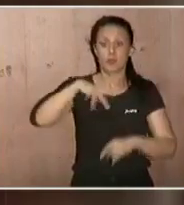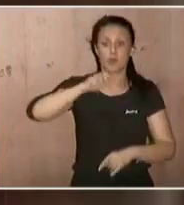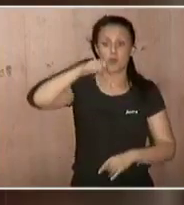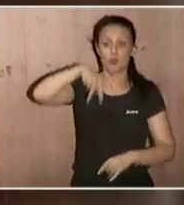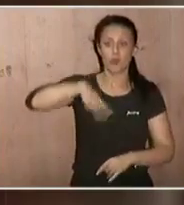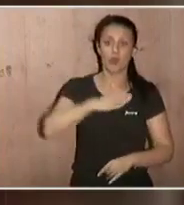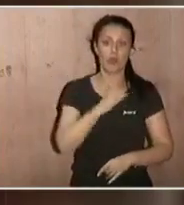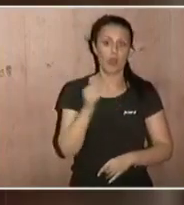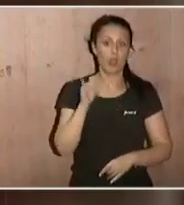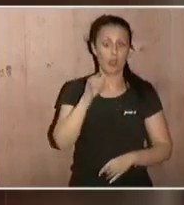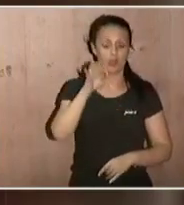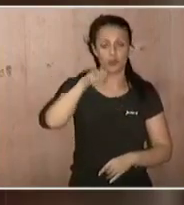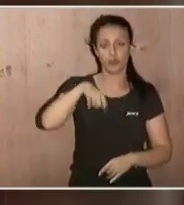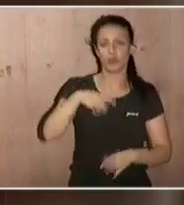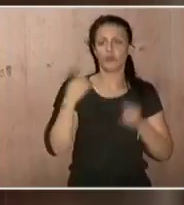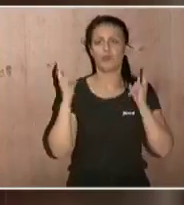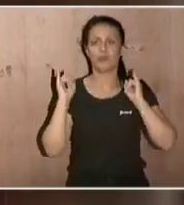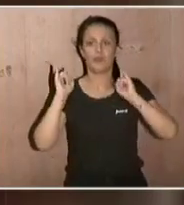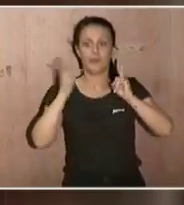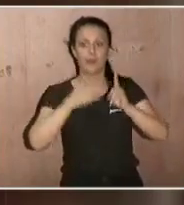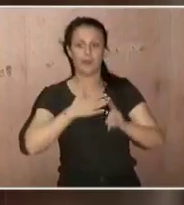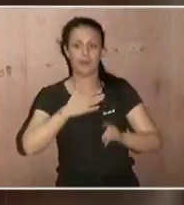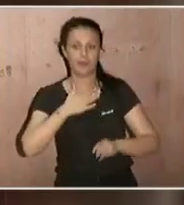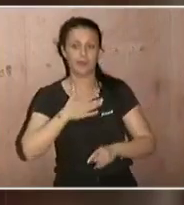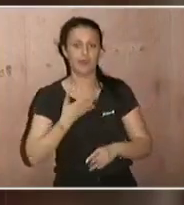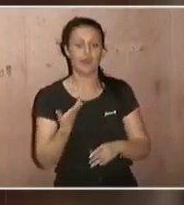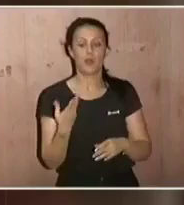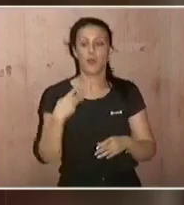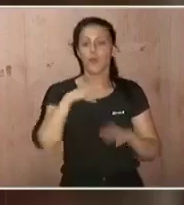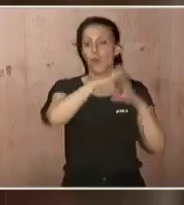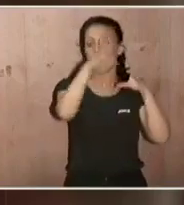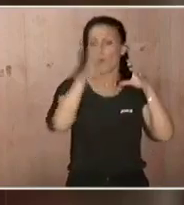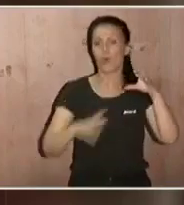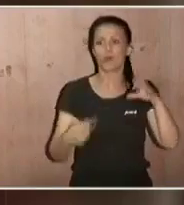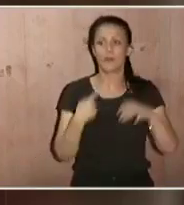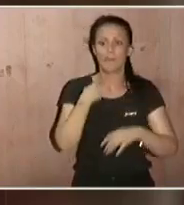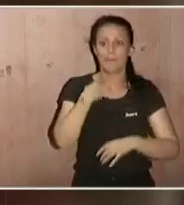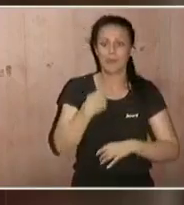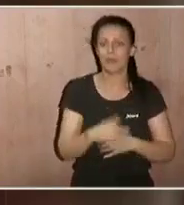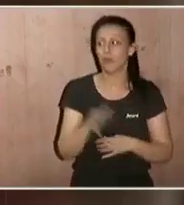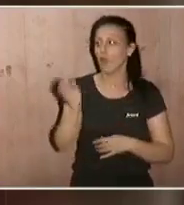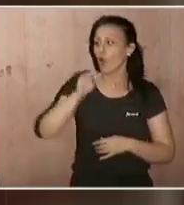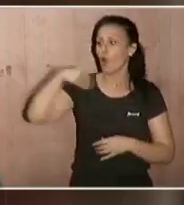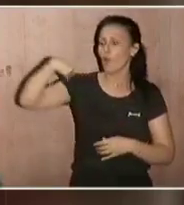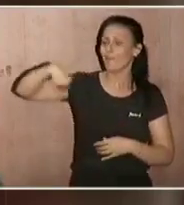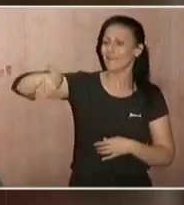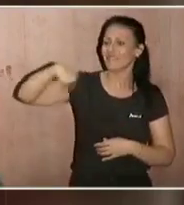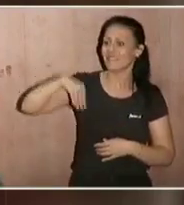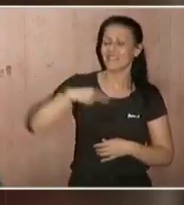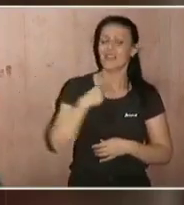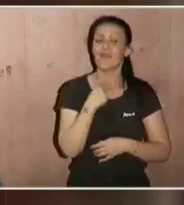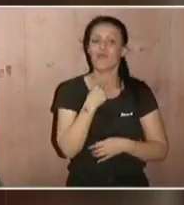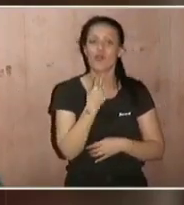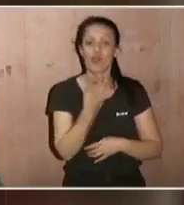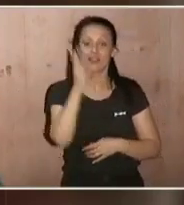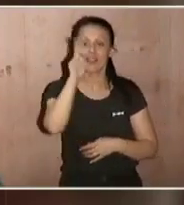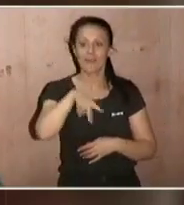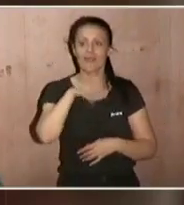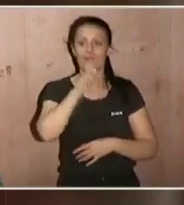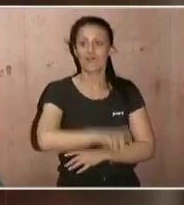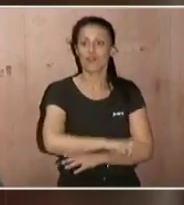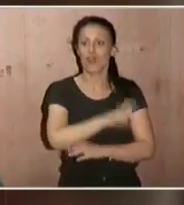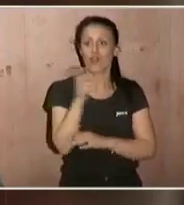del Patronato del Parque Nacional de Ordesa y Monte Perdido, o a ser presidente y luego vocal de la Fundación